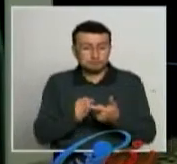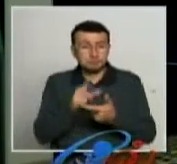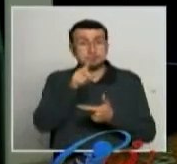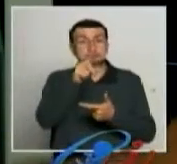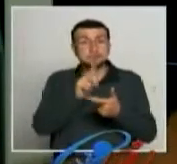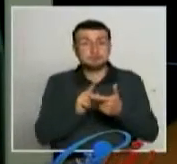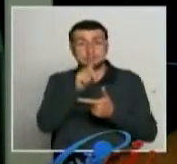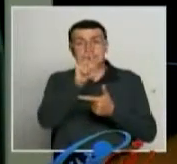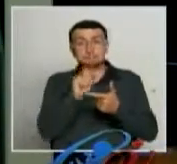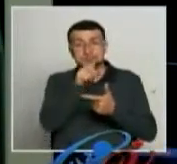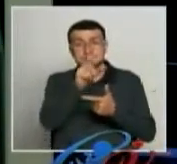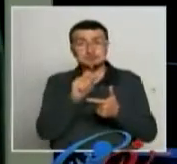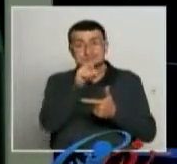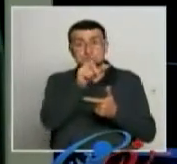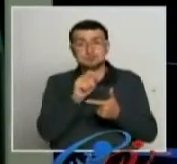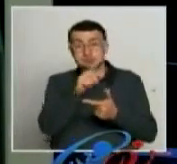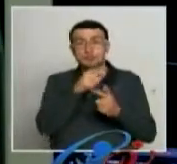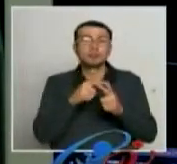arriba.